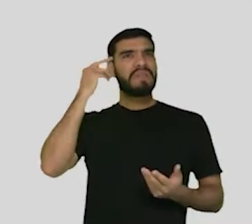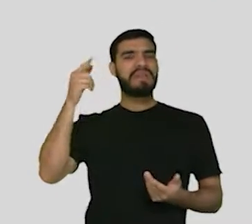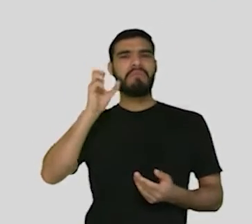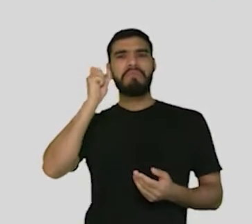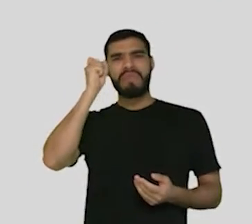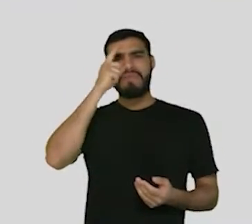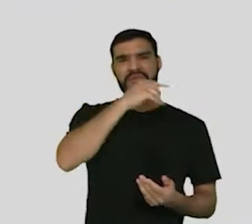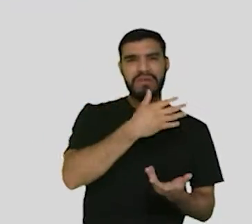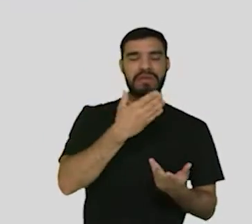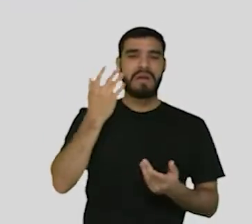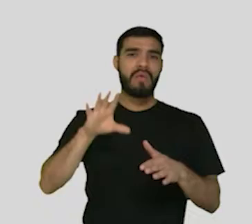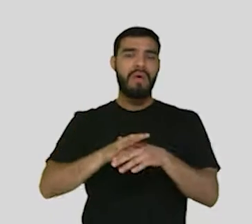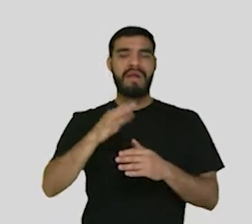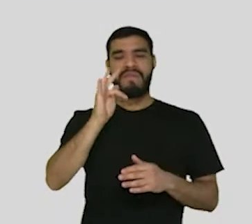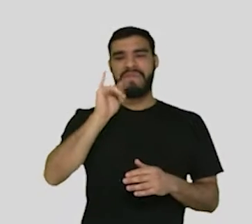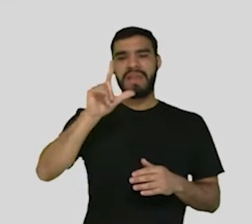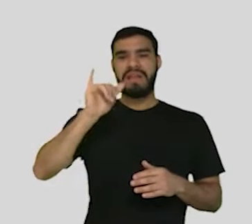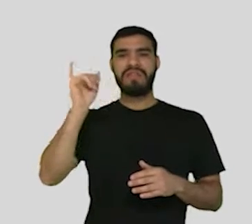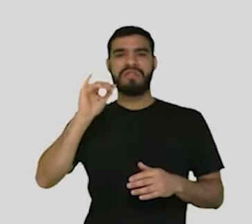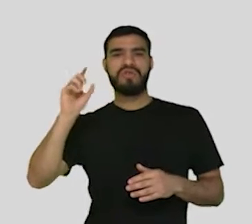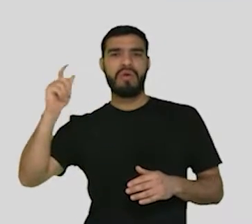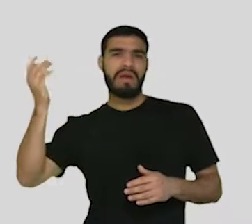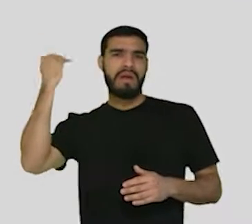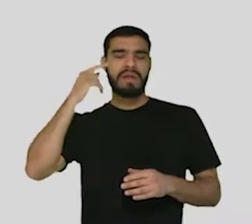pesaramos japecue con aisagua derecho.